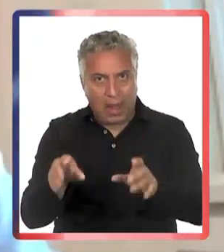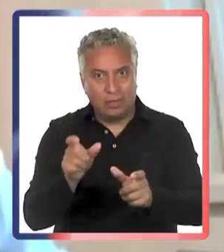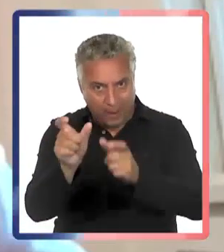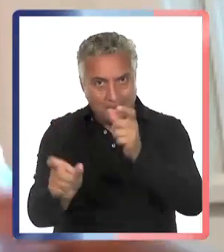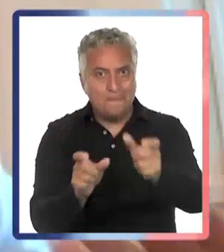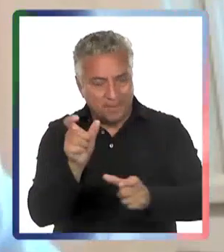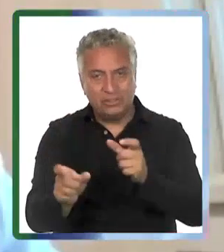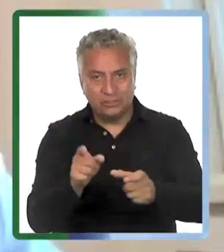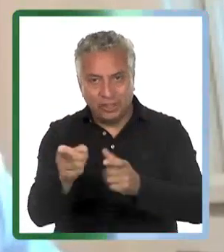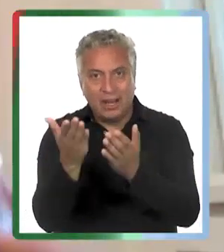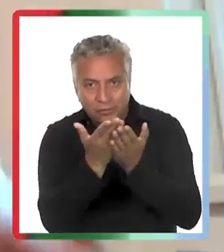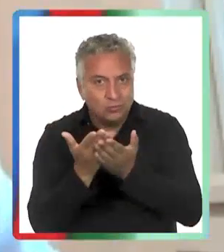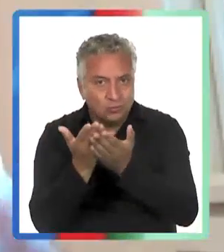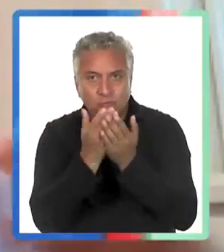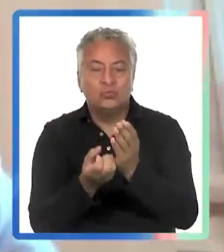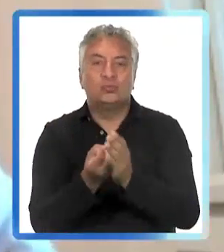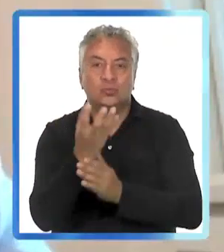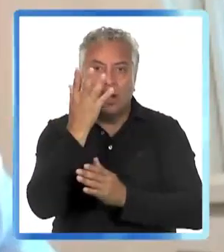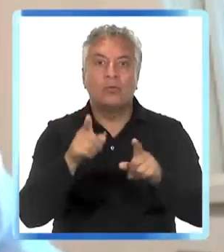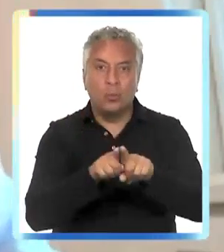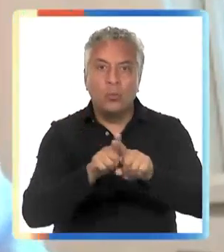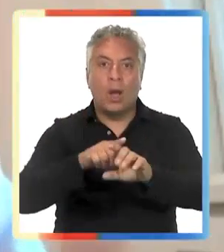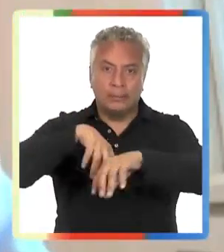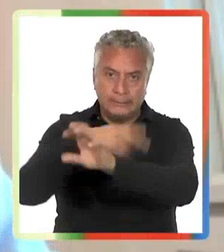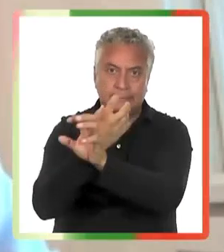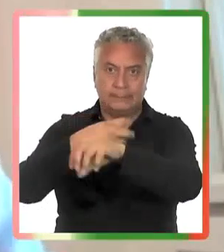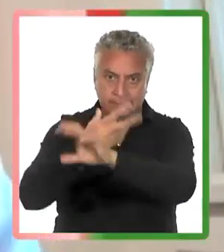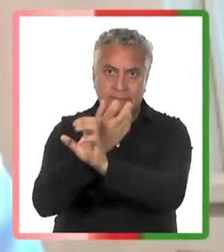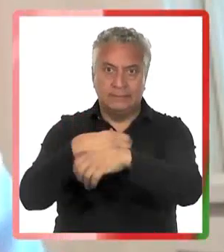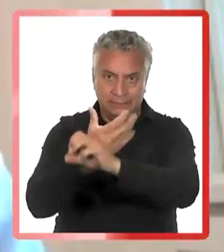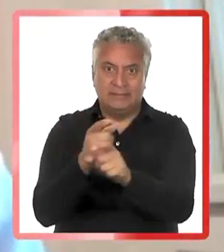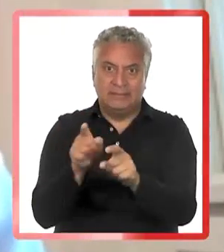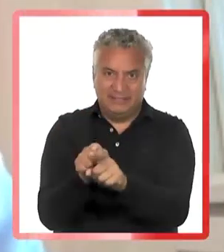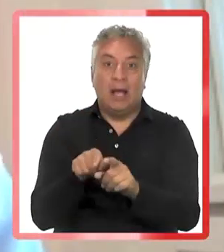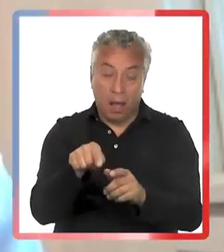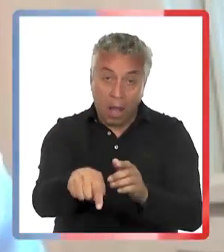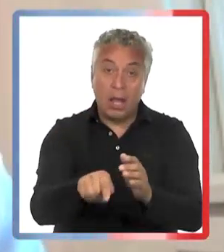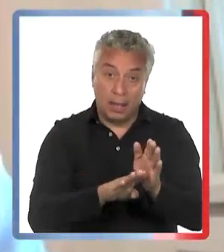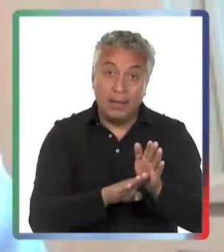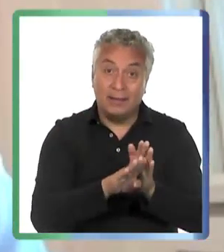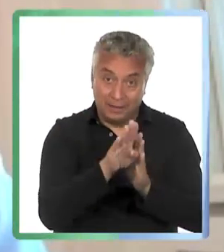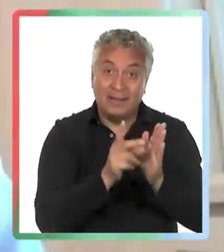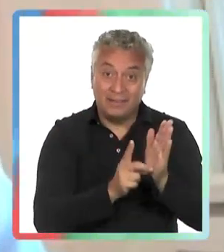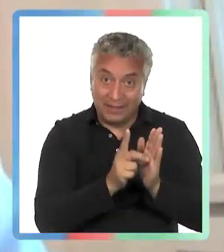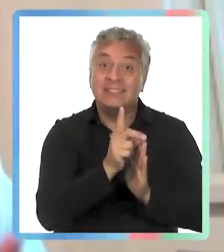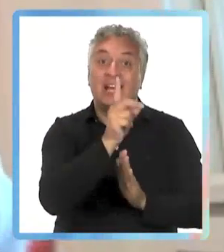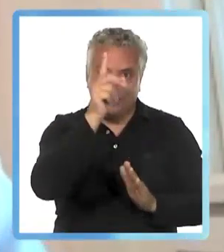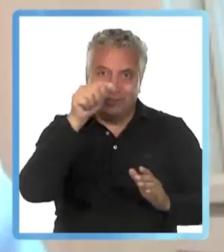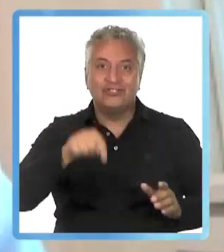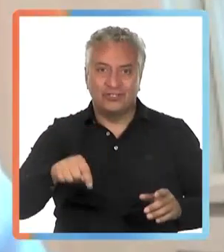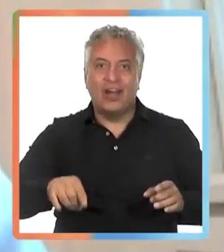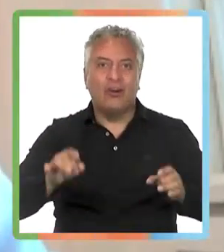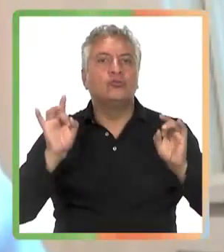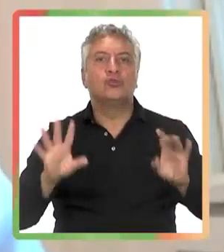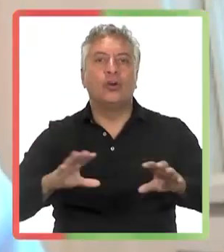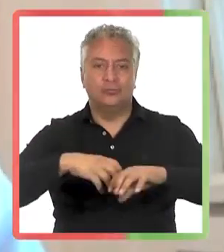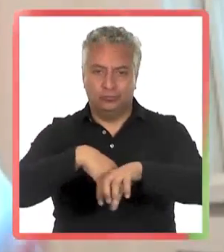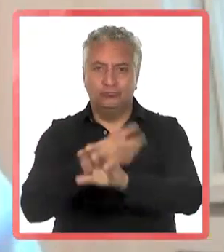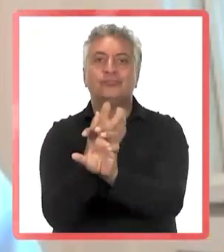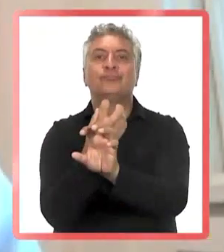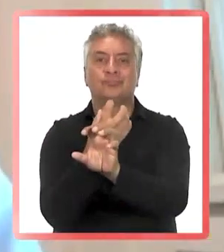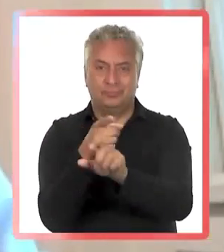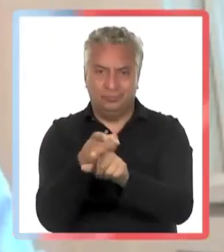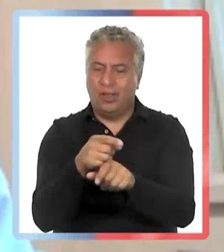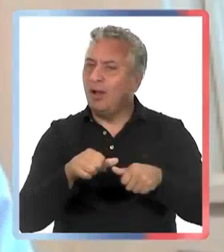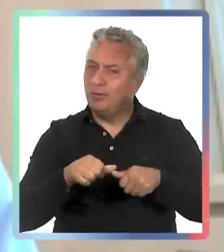educándolos también con pacientes que a veces lo estamos evaluando a través de telemedicina. Así que esto es un desarrollo que llegó para quedarse y que